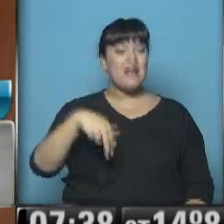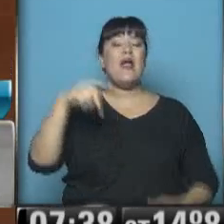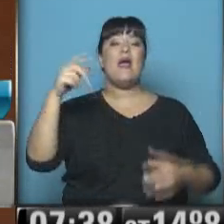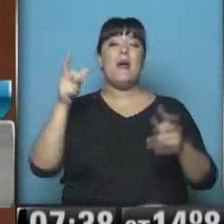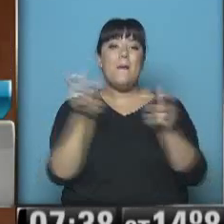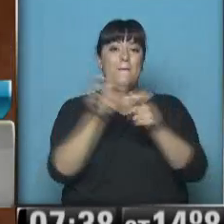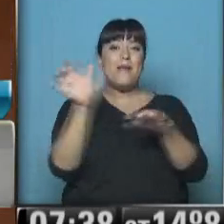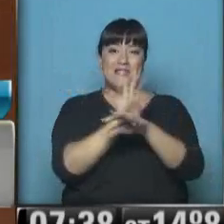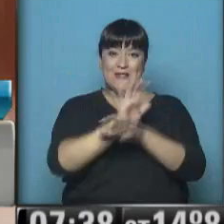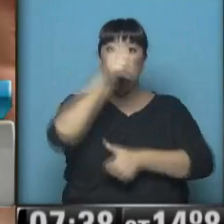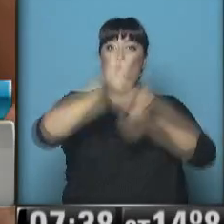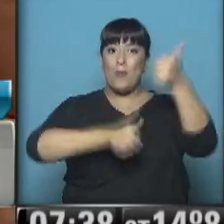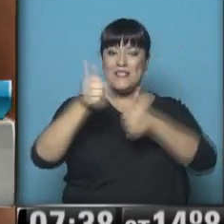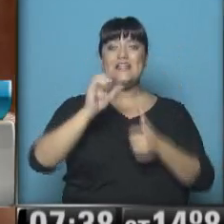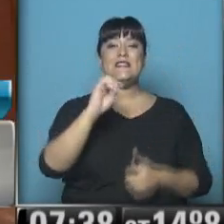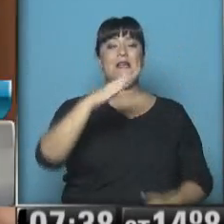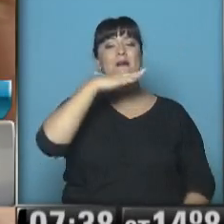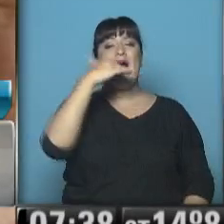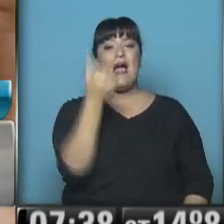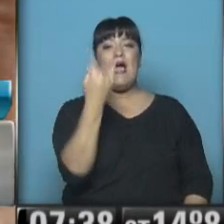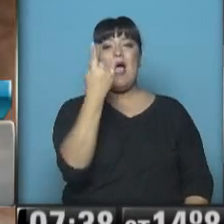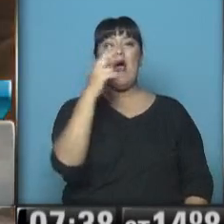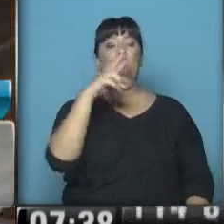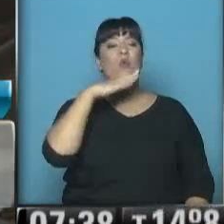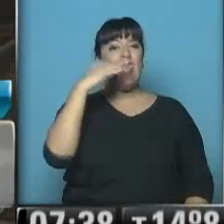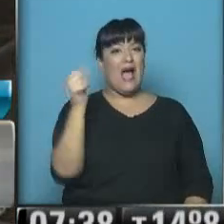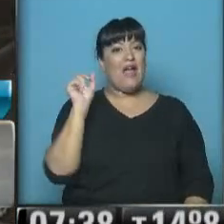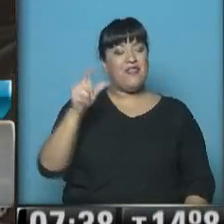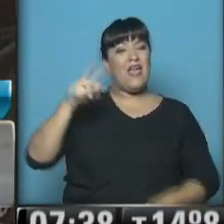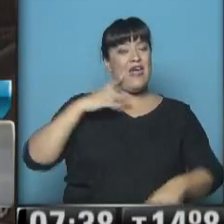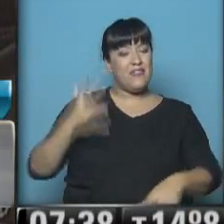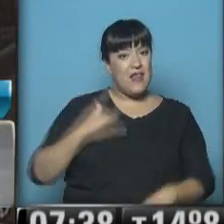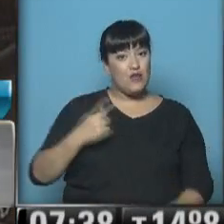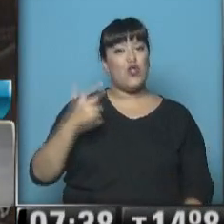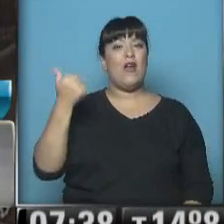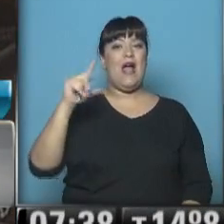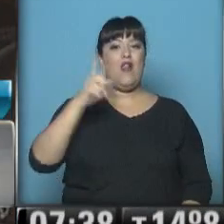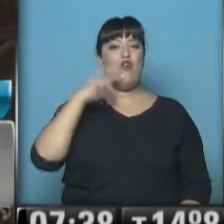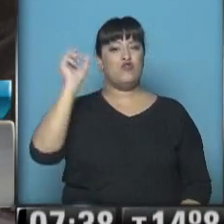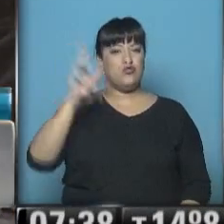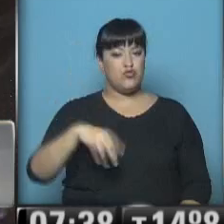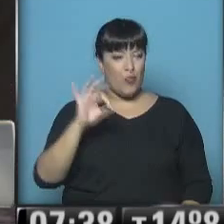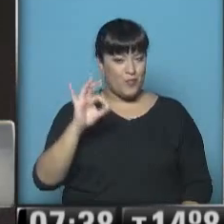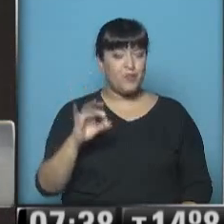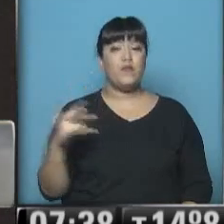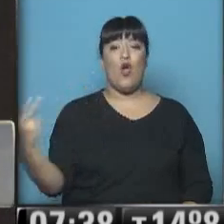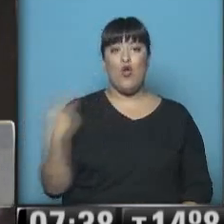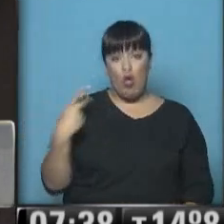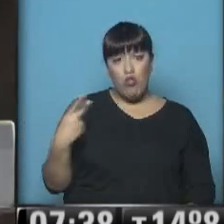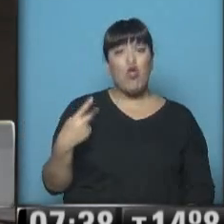la película en competencia internacional how hat de lisandro alonso no sé creo que los dos entendemos el tipo de película que